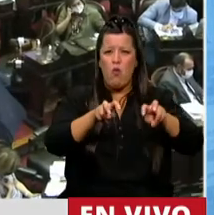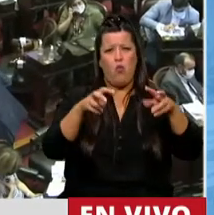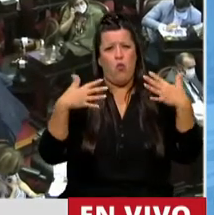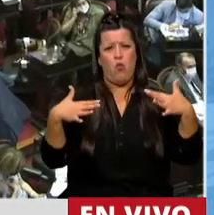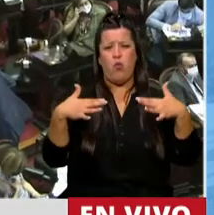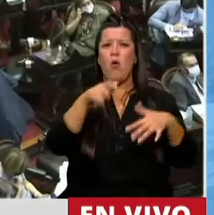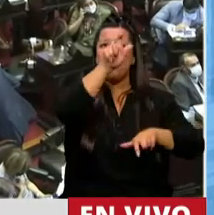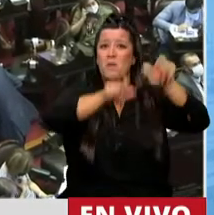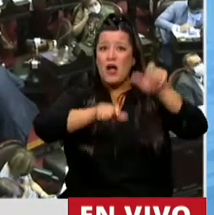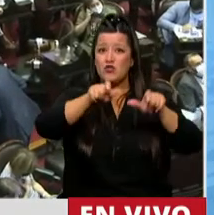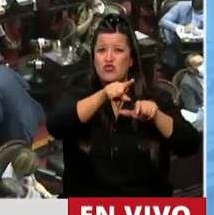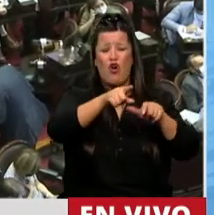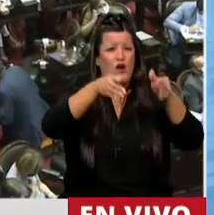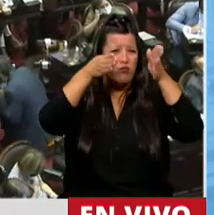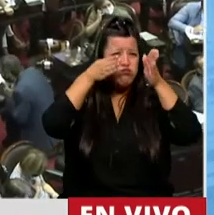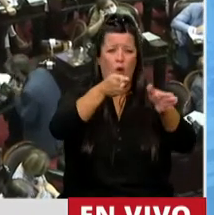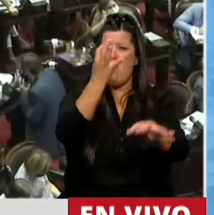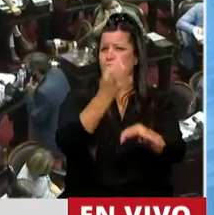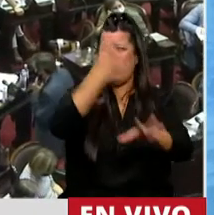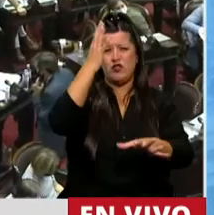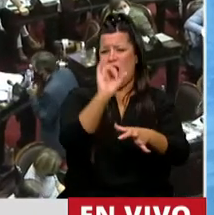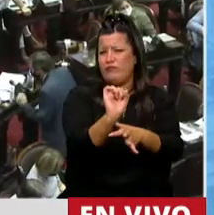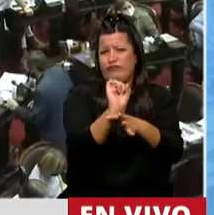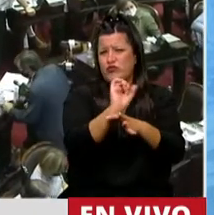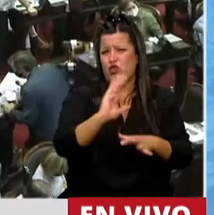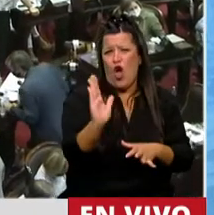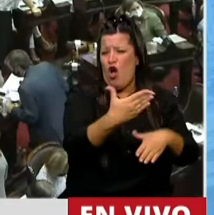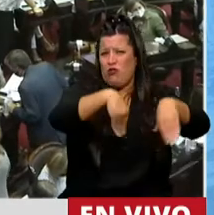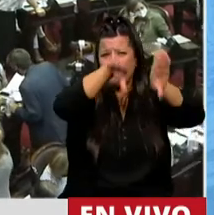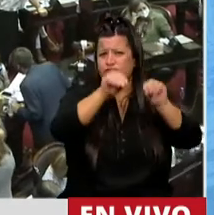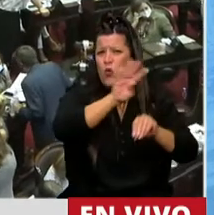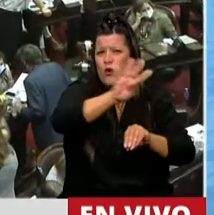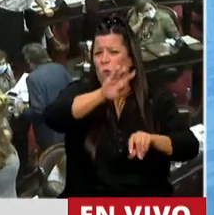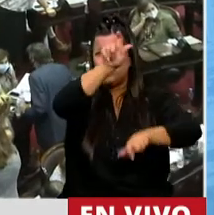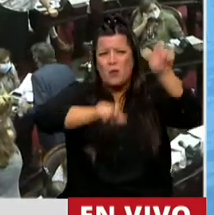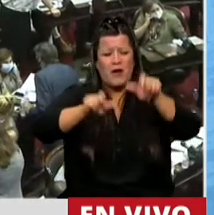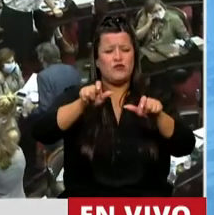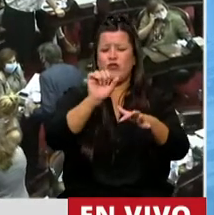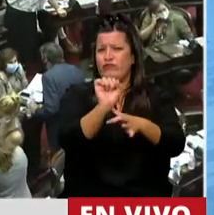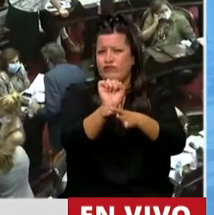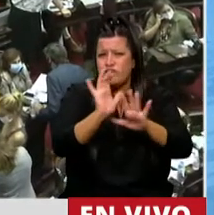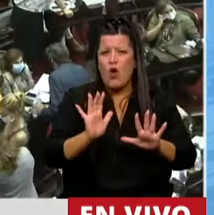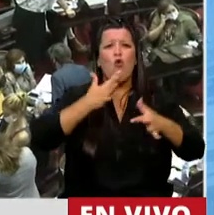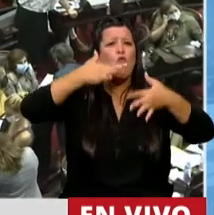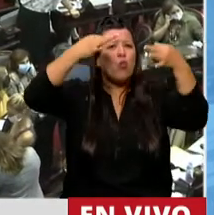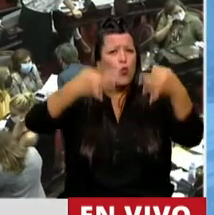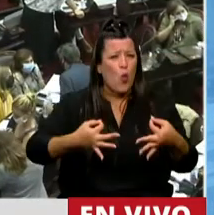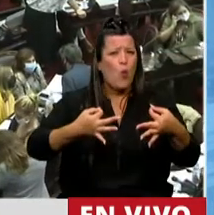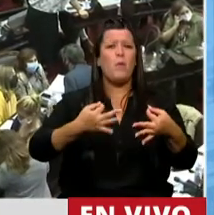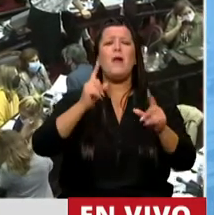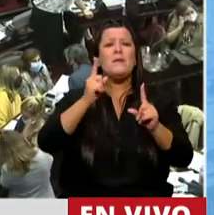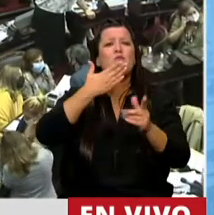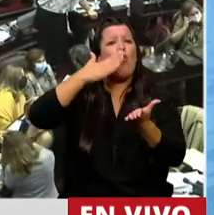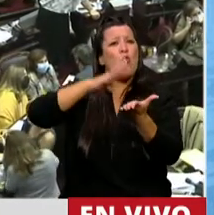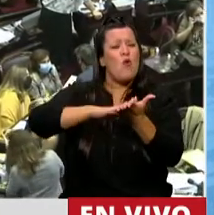elevada dedicación profesional, con un acabado cumplimiento del juramento